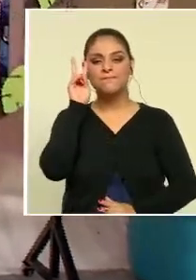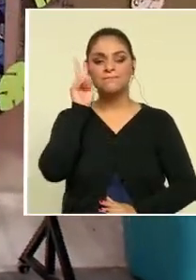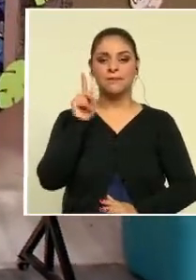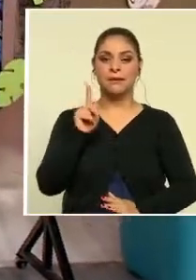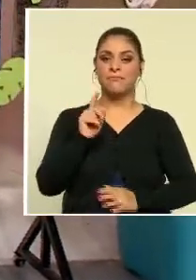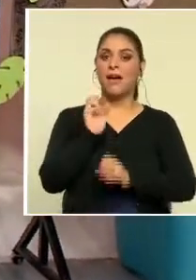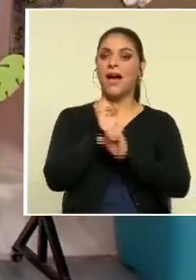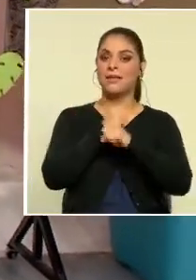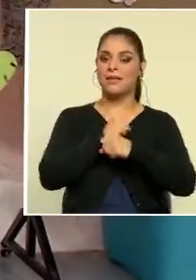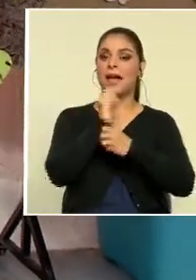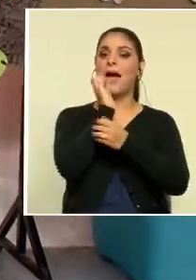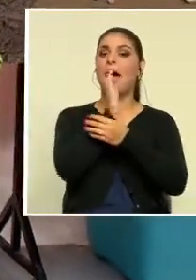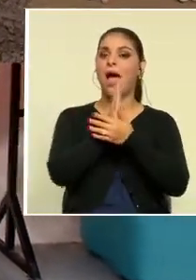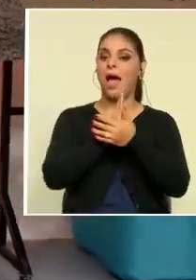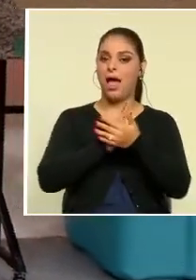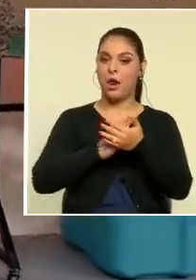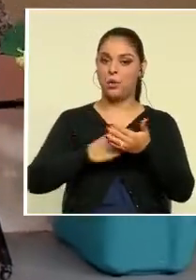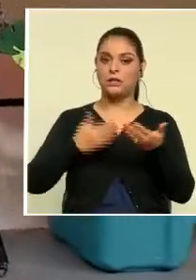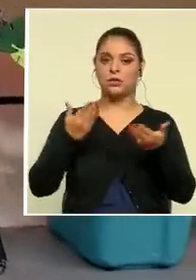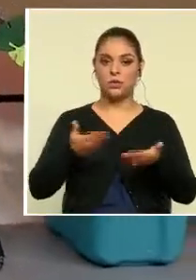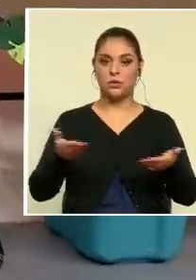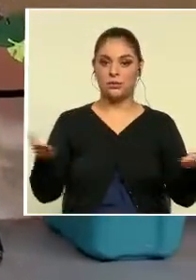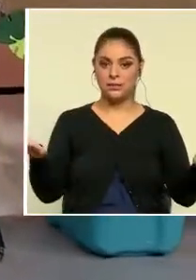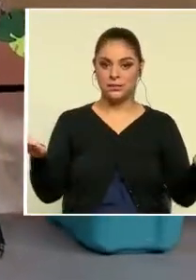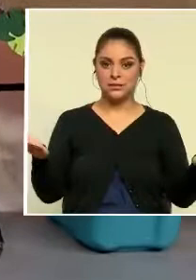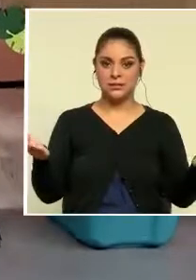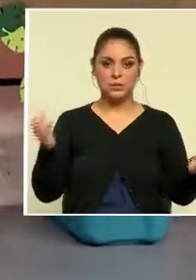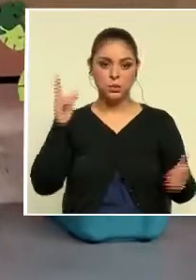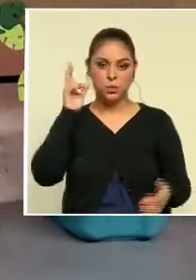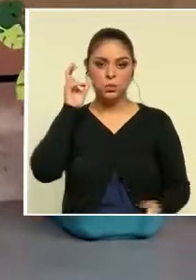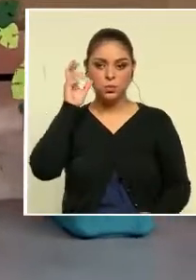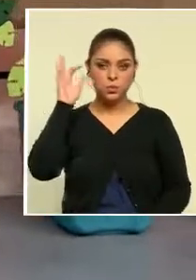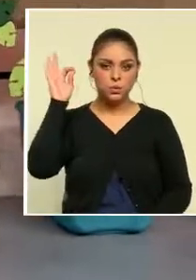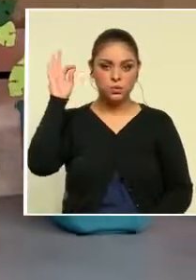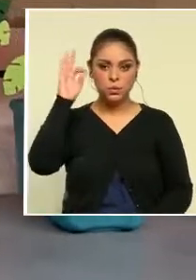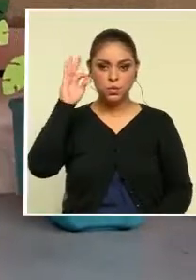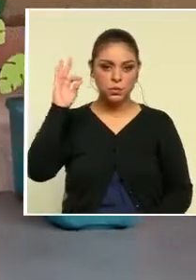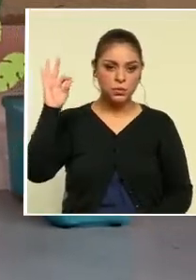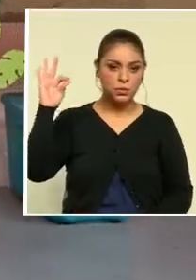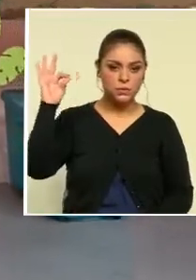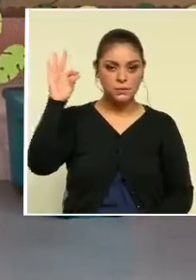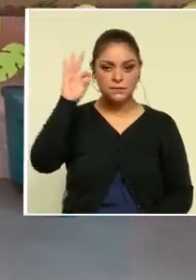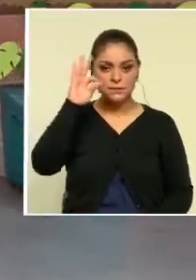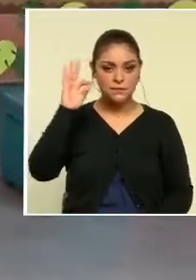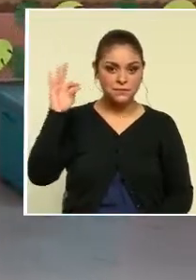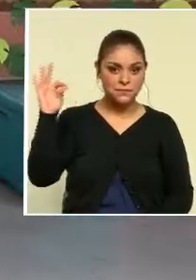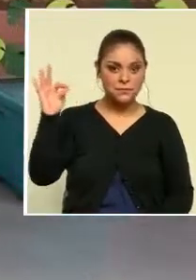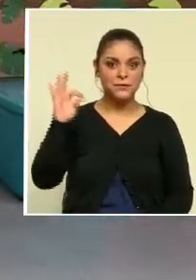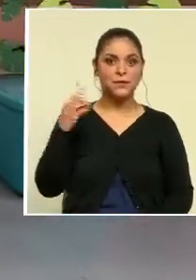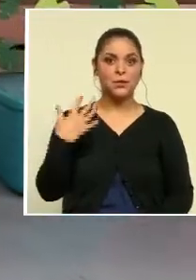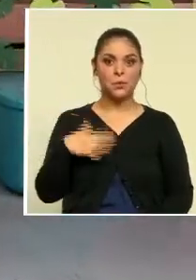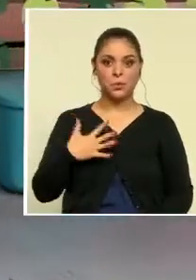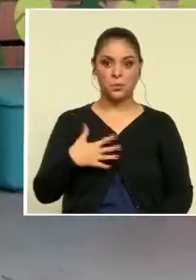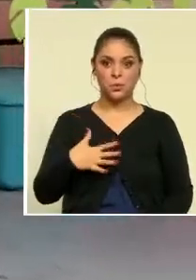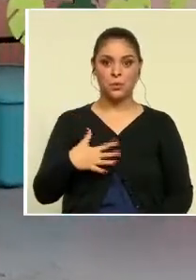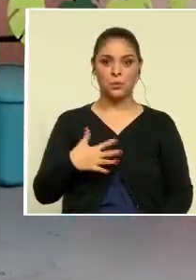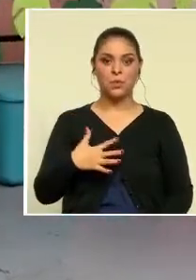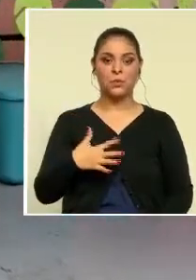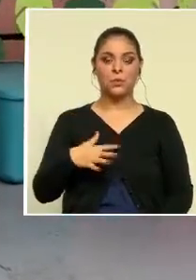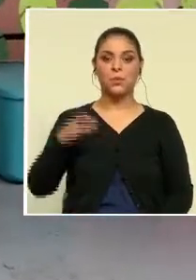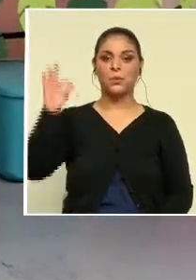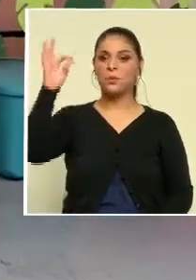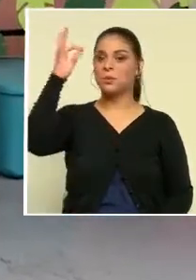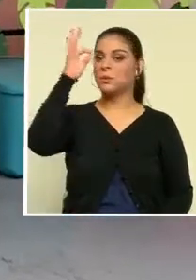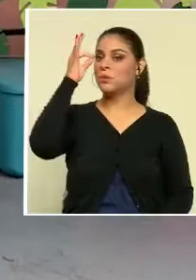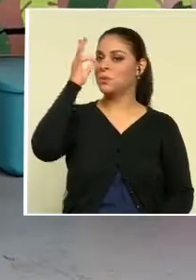ser algunas cosas y le escucha en la escucha web se paró en la nariz